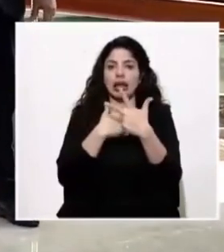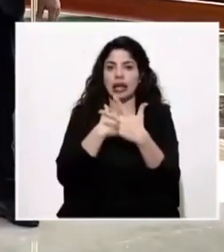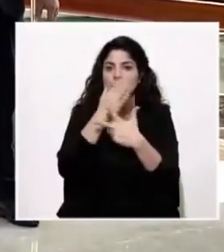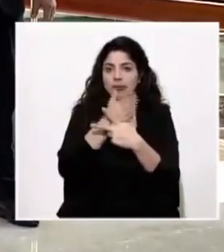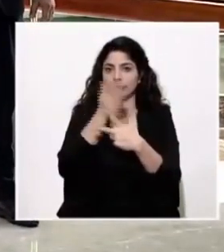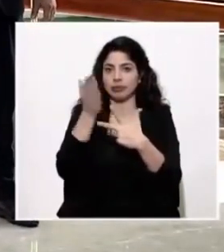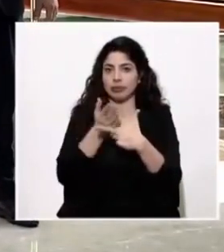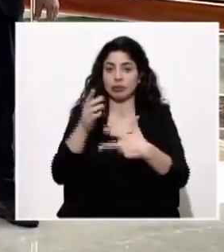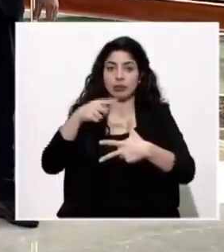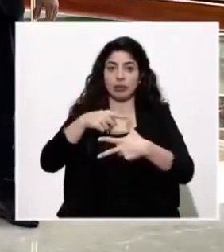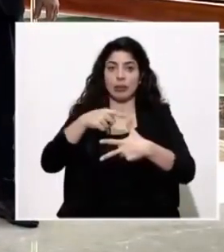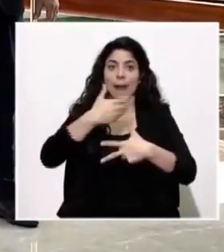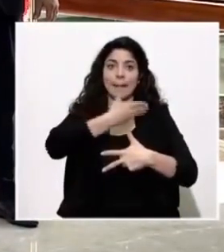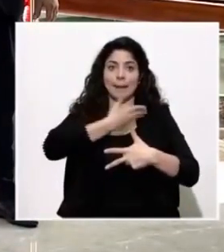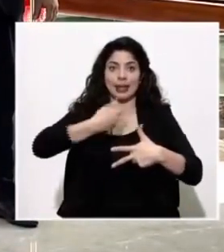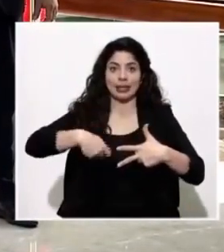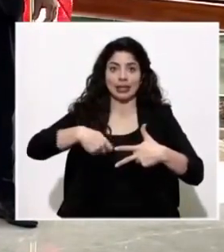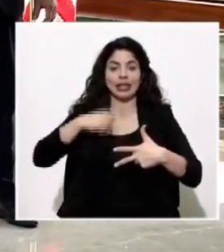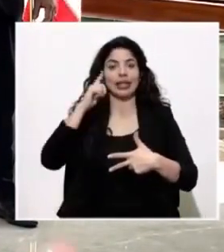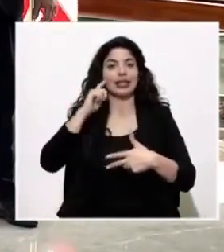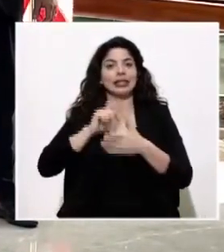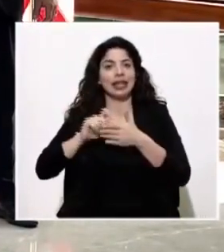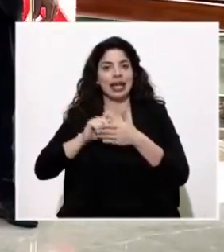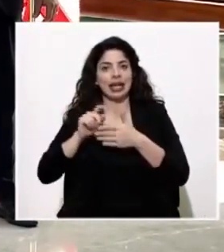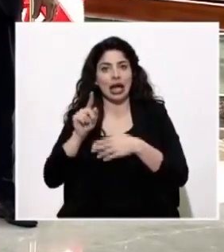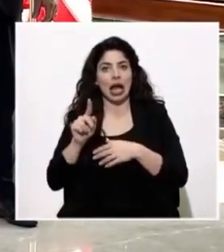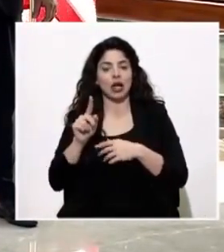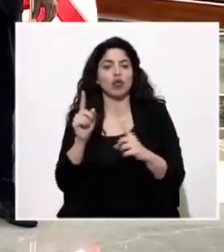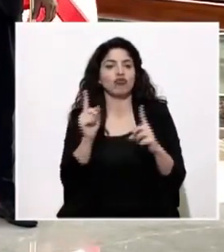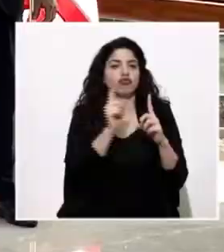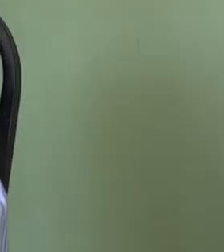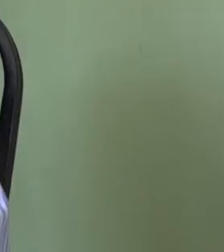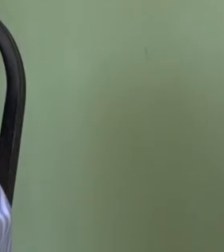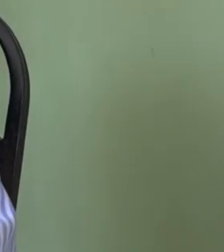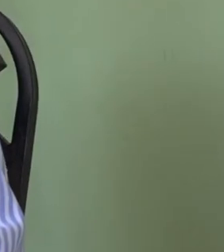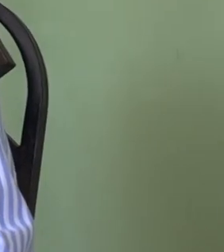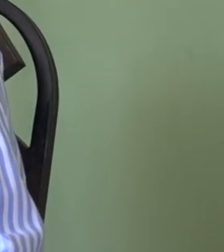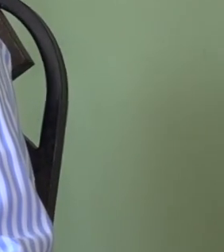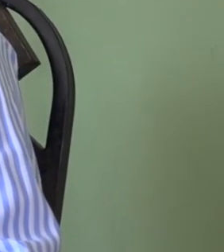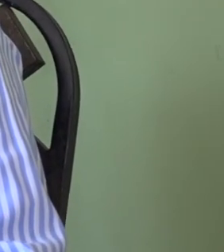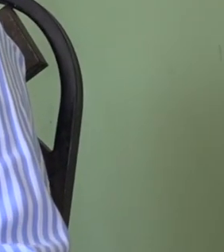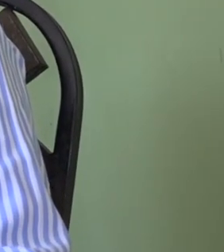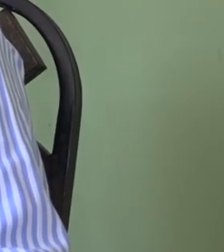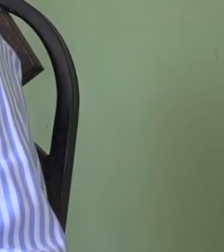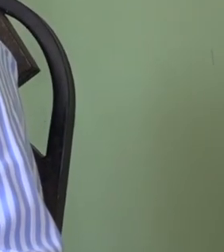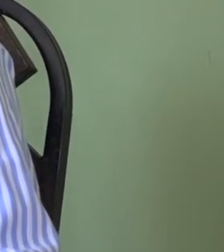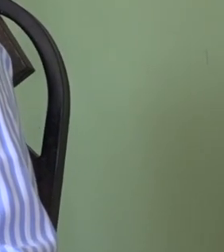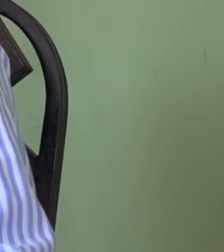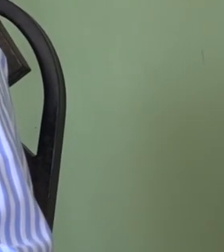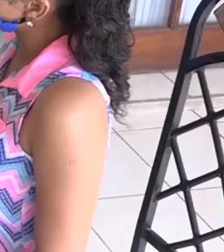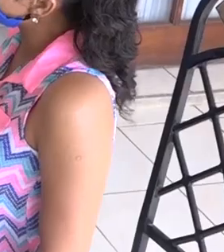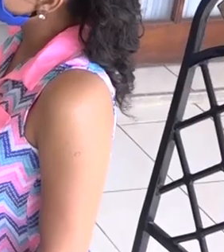de trabajar en conjunto por solucionar los problemas que causan la migración para el analista político róger guevara